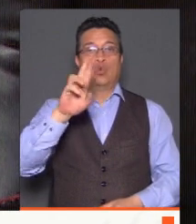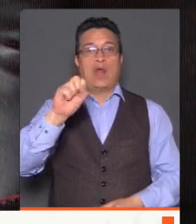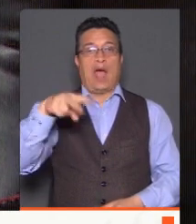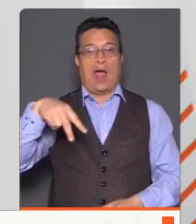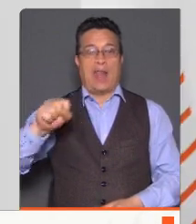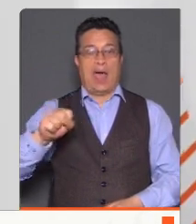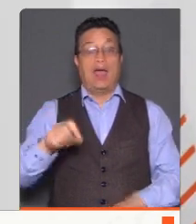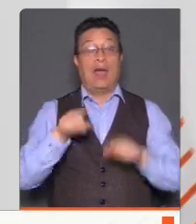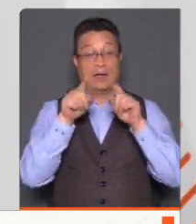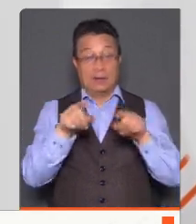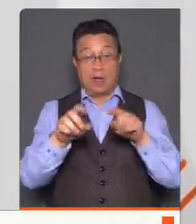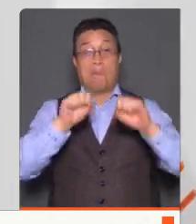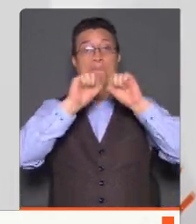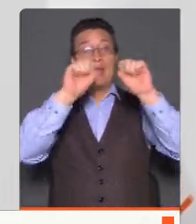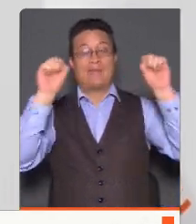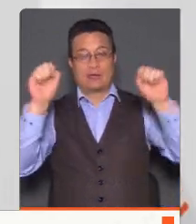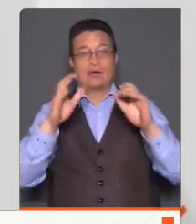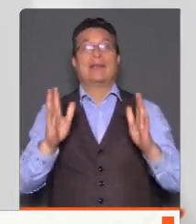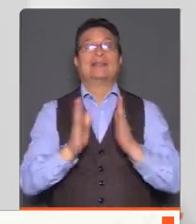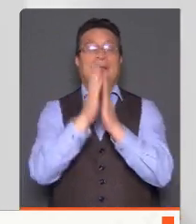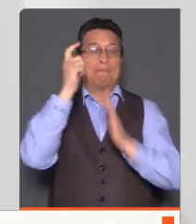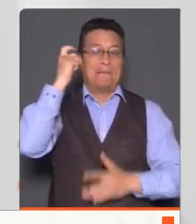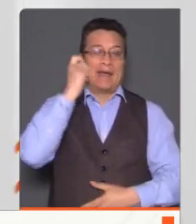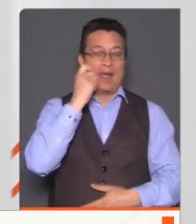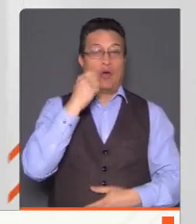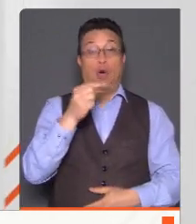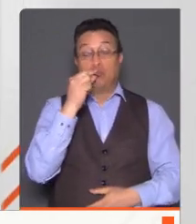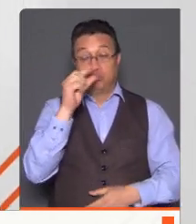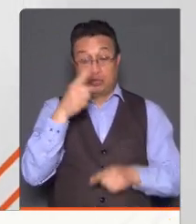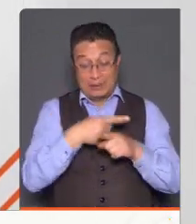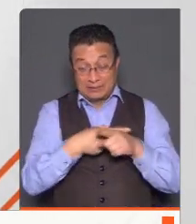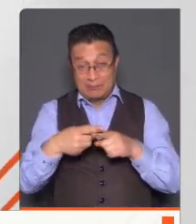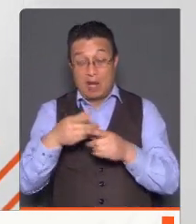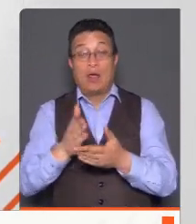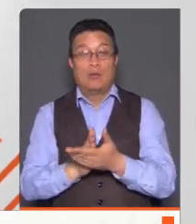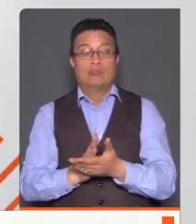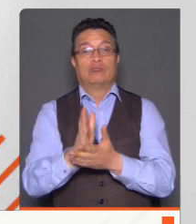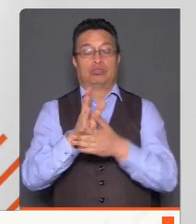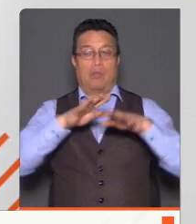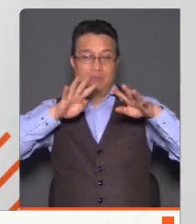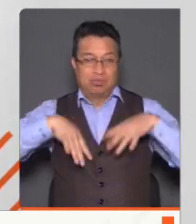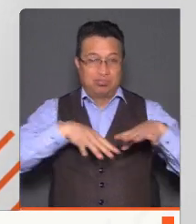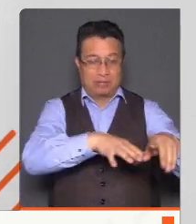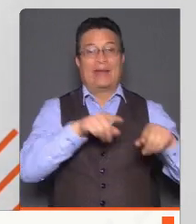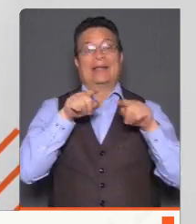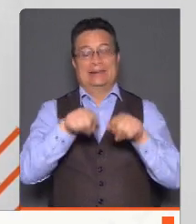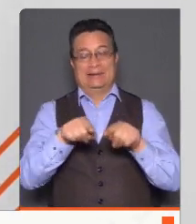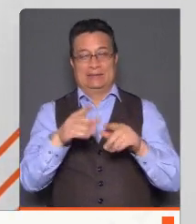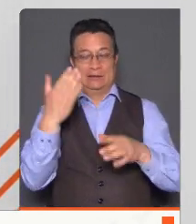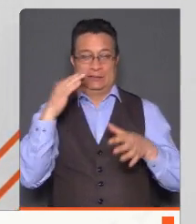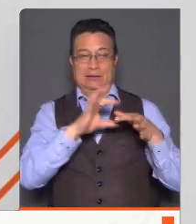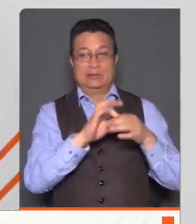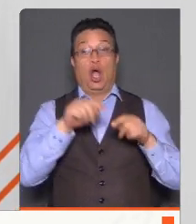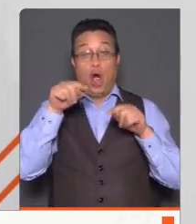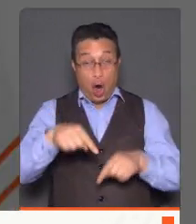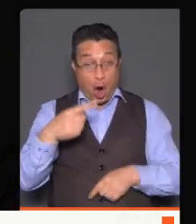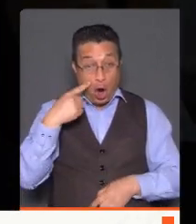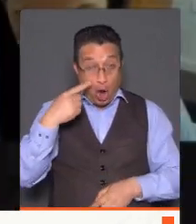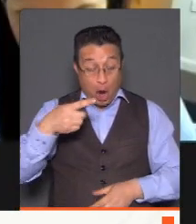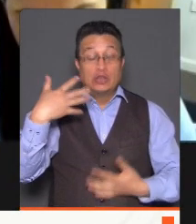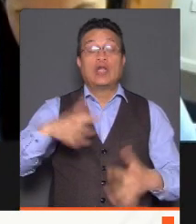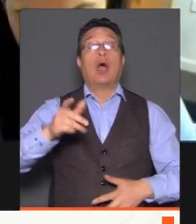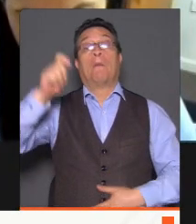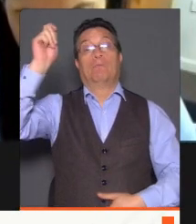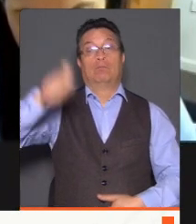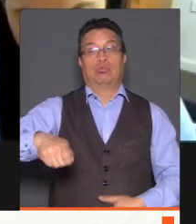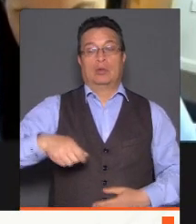en medio de manifestaciones en San Bernardo, a pocas semanas de iniciado el estallido social. Hoy se conoció su sentencia. Se